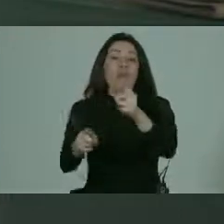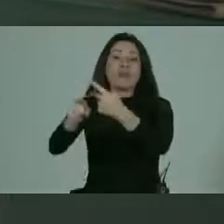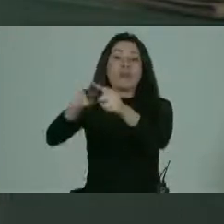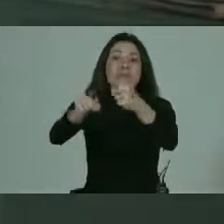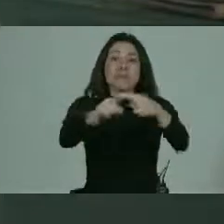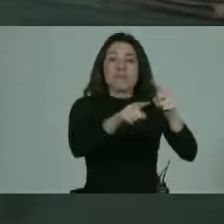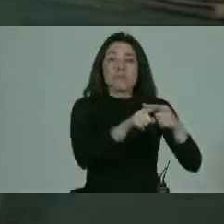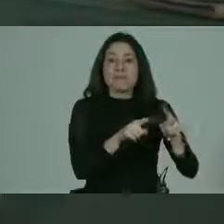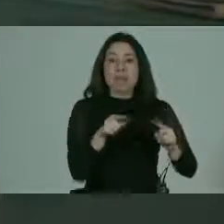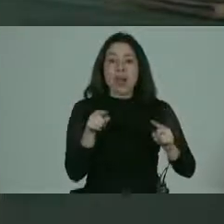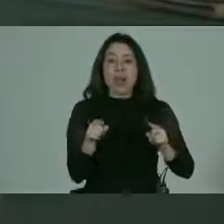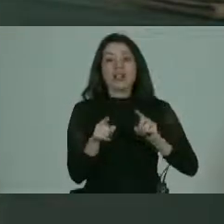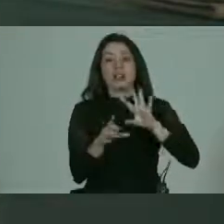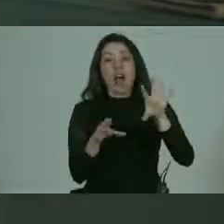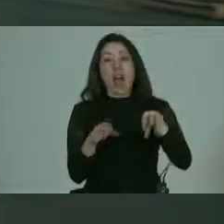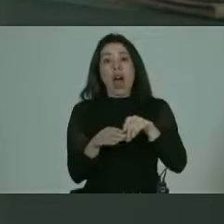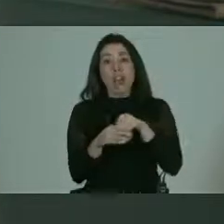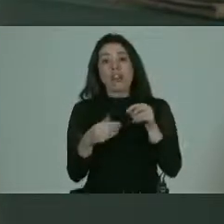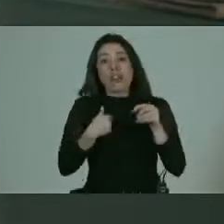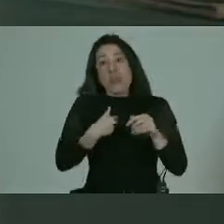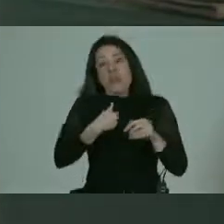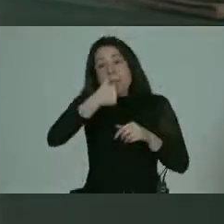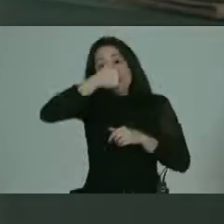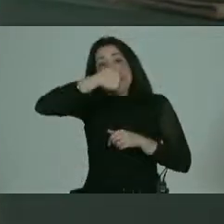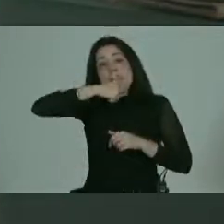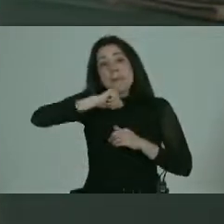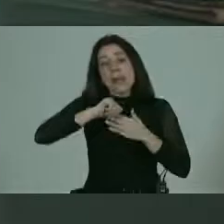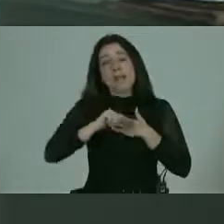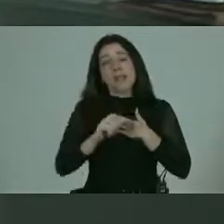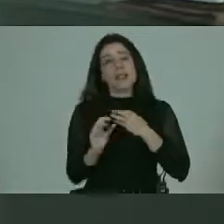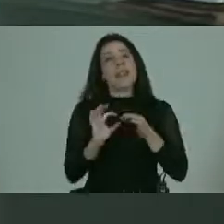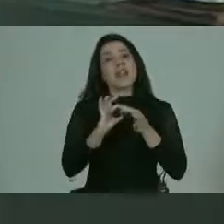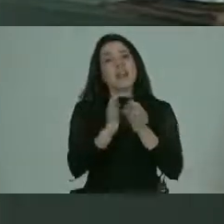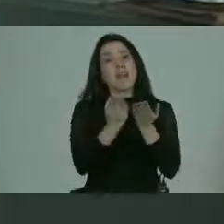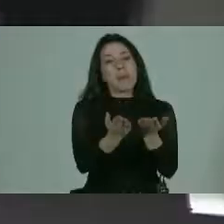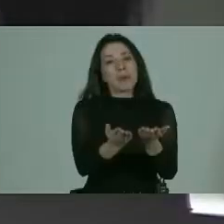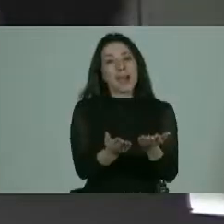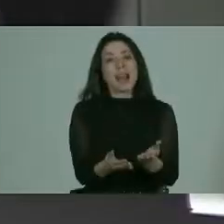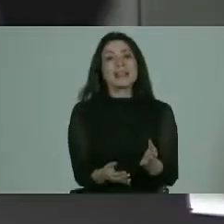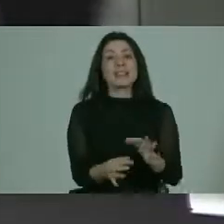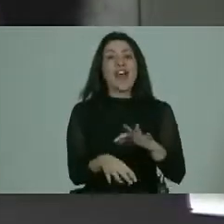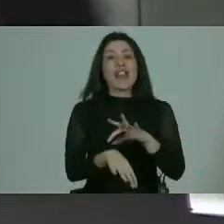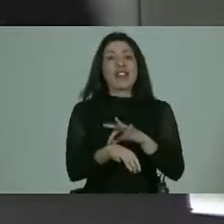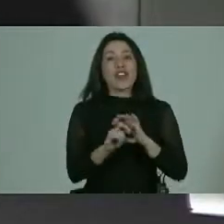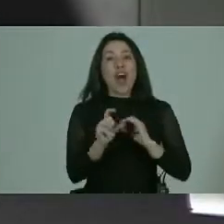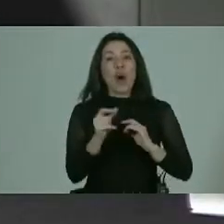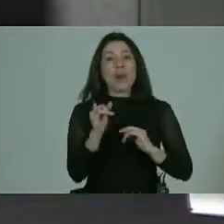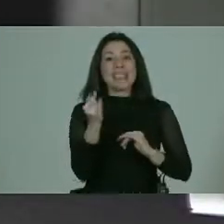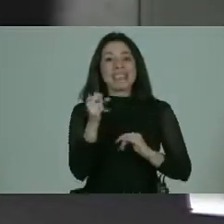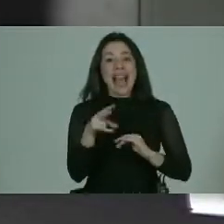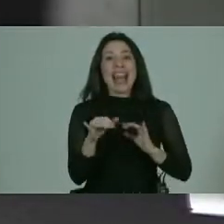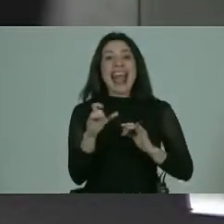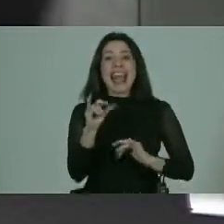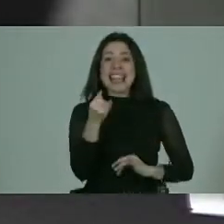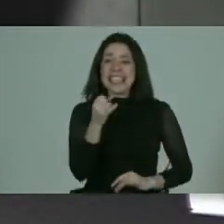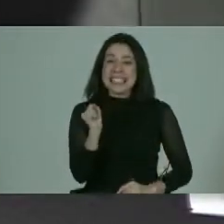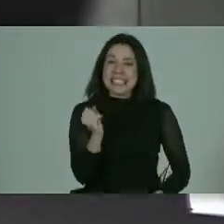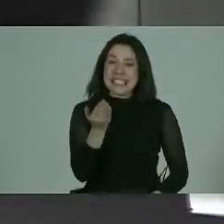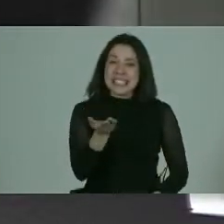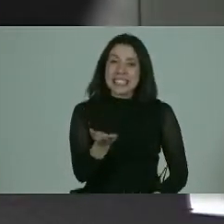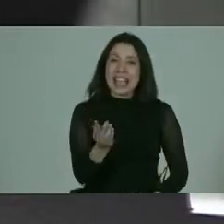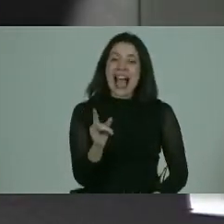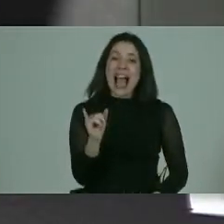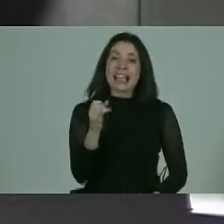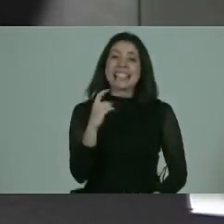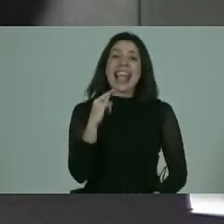y esto sí que forma parte de mi privacidad muchas gracias muchas gracias doctora guys and muchas gracias y lisa muchas gracias señor